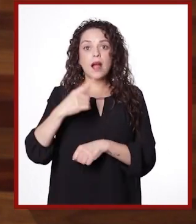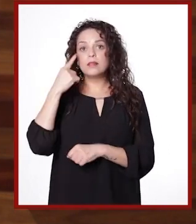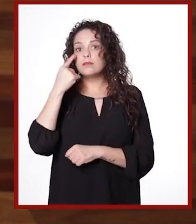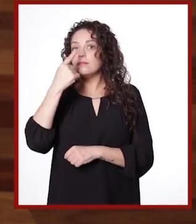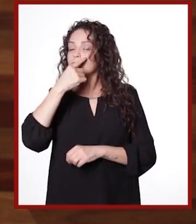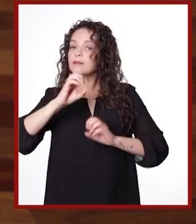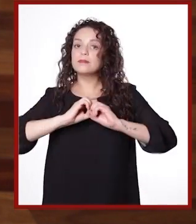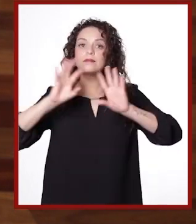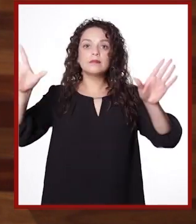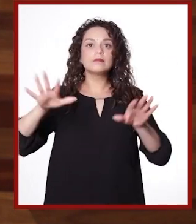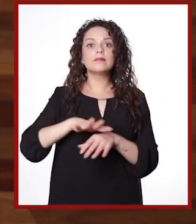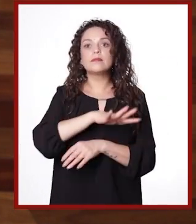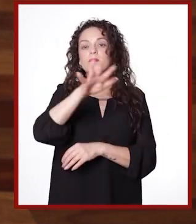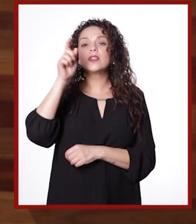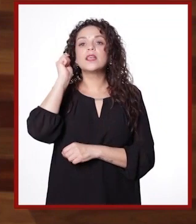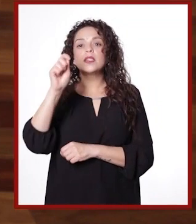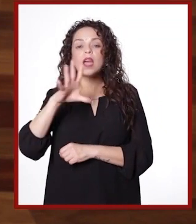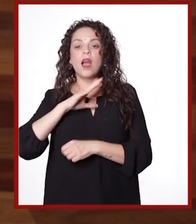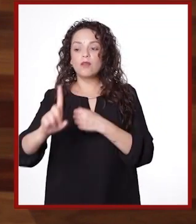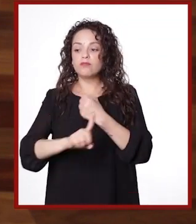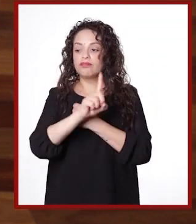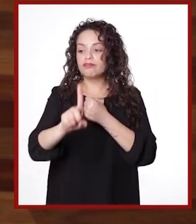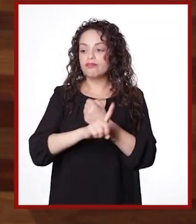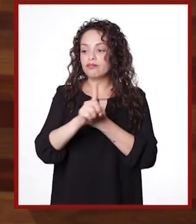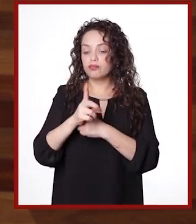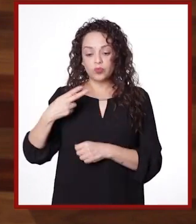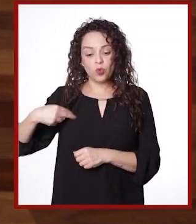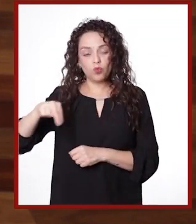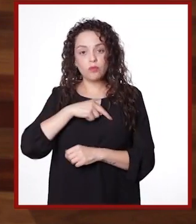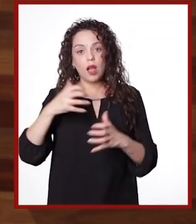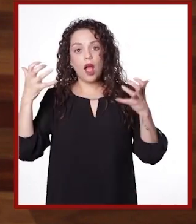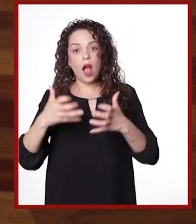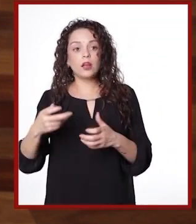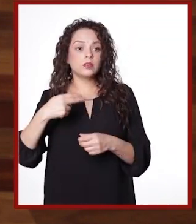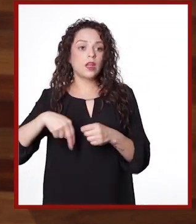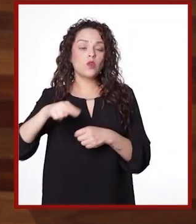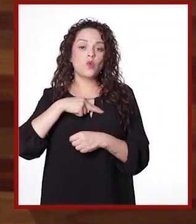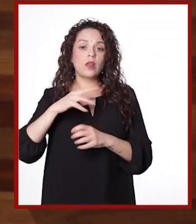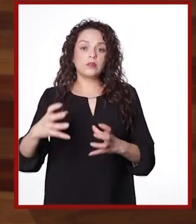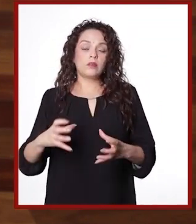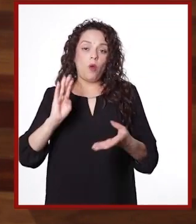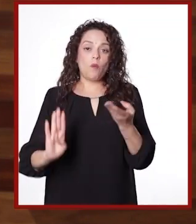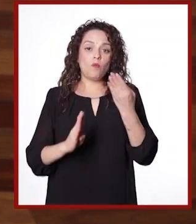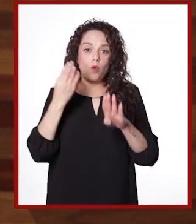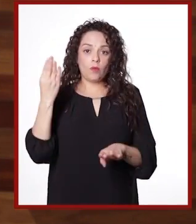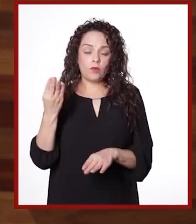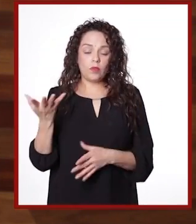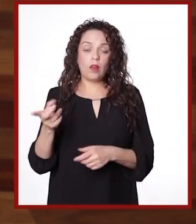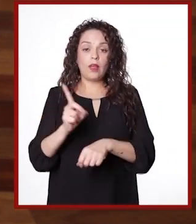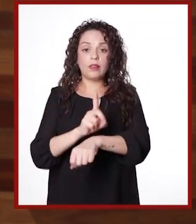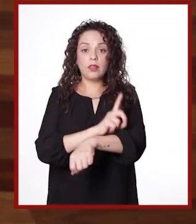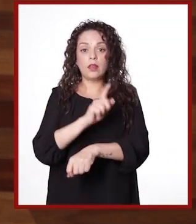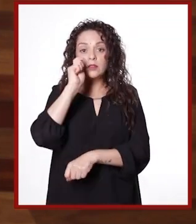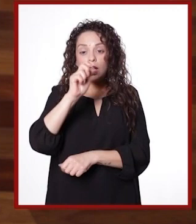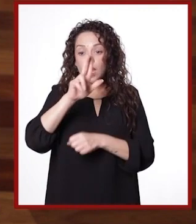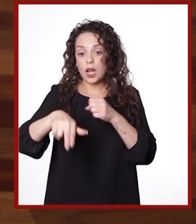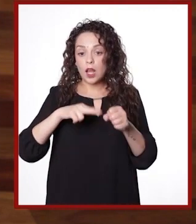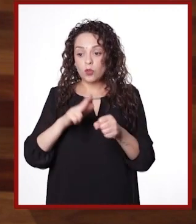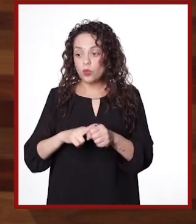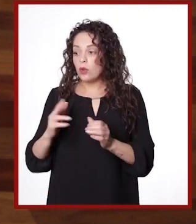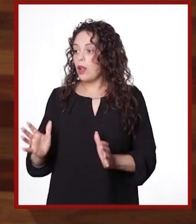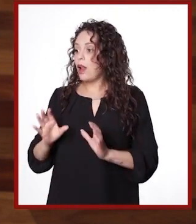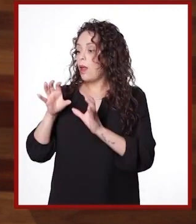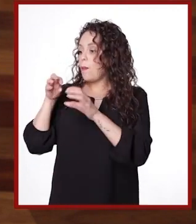una visión más amplia de todas las repercusiones que como humanos generamos en nuestro entorno, desde adaptar nuestros espacios a la